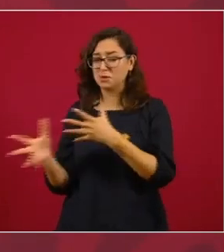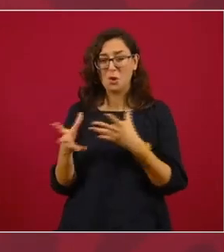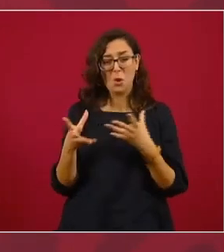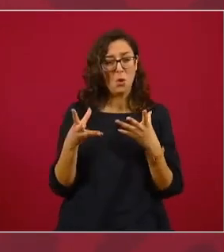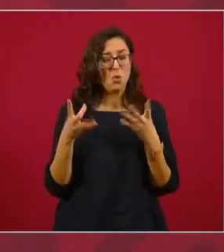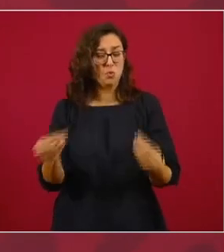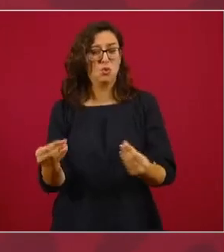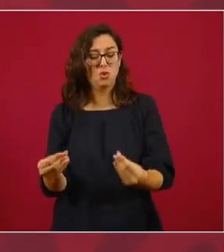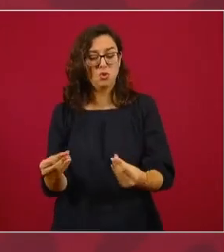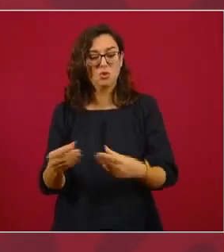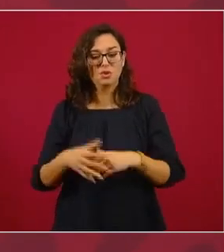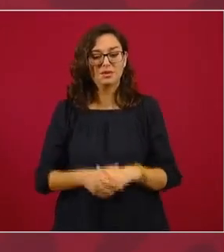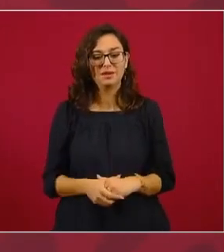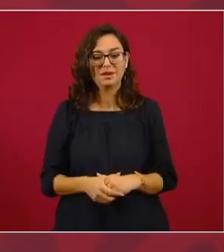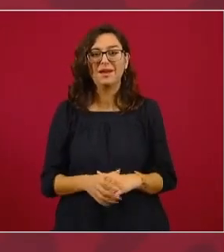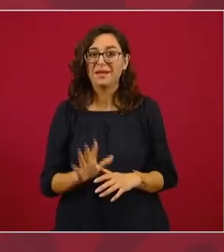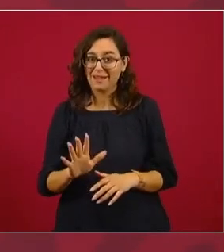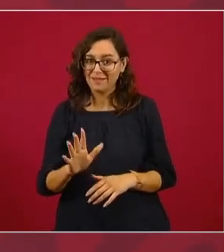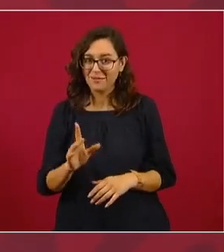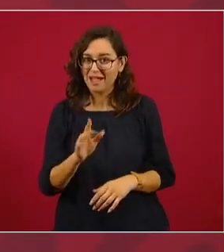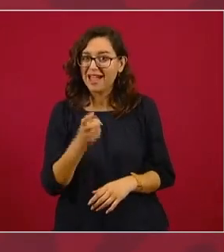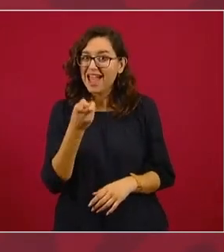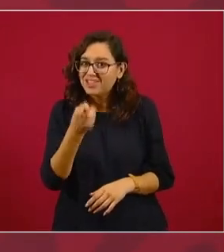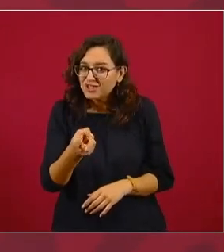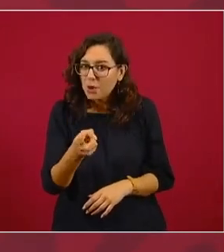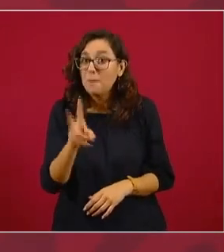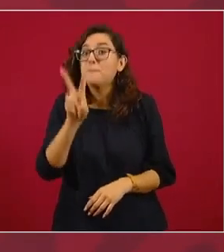Para entender lo que es polarización,